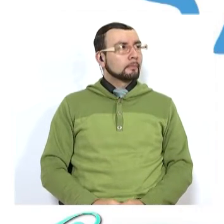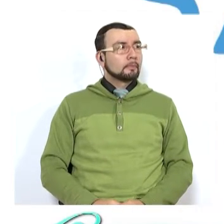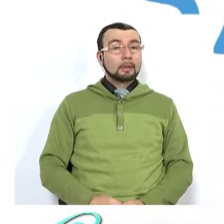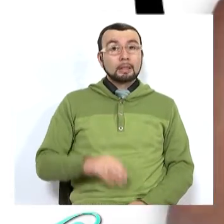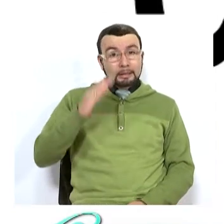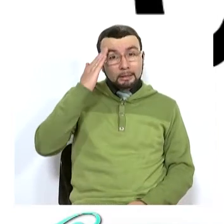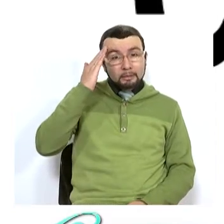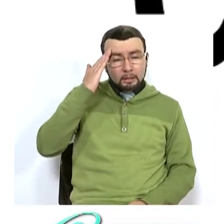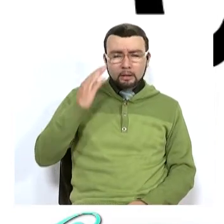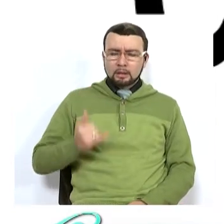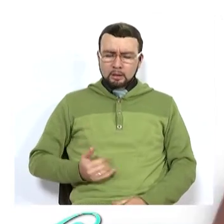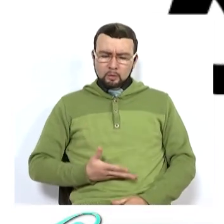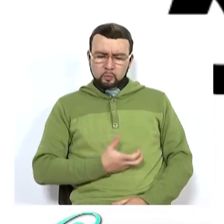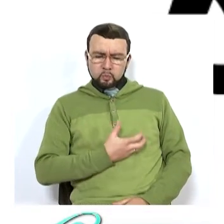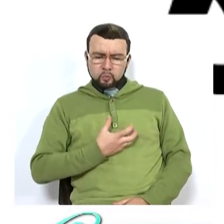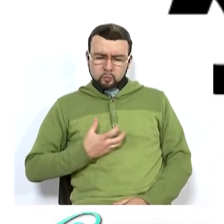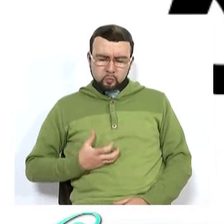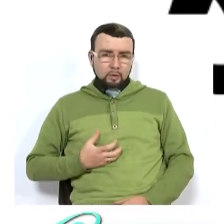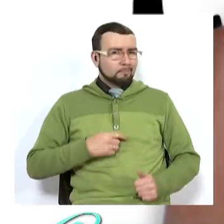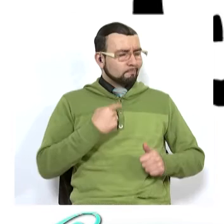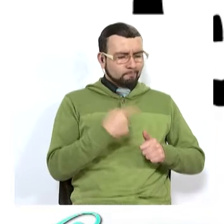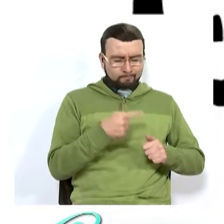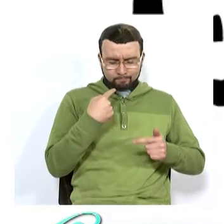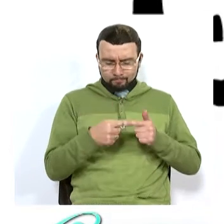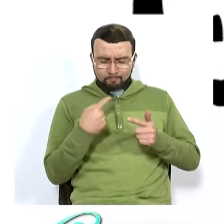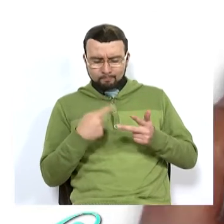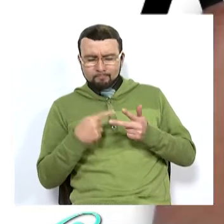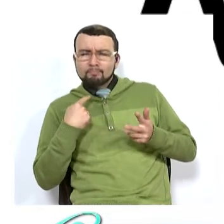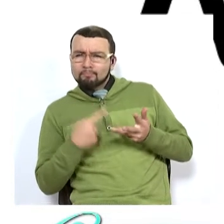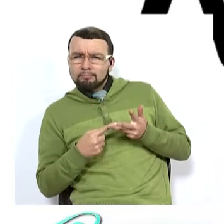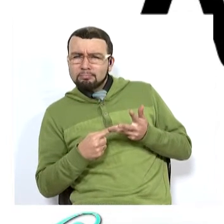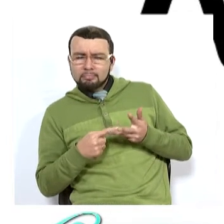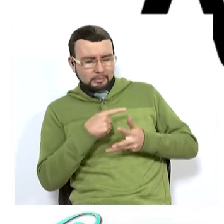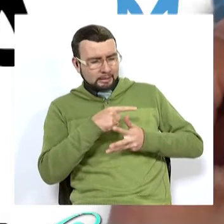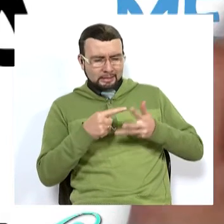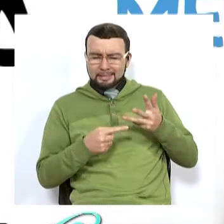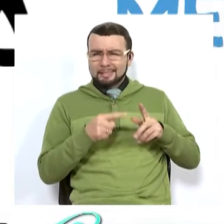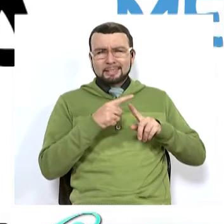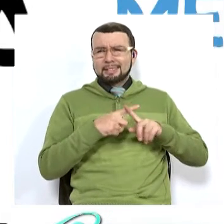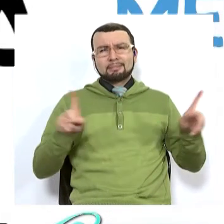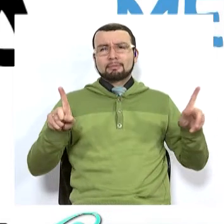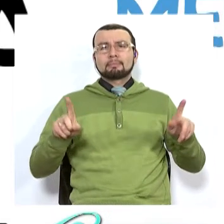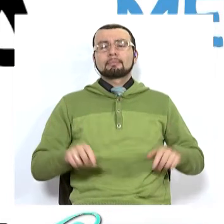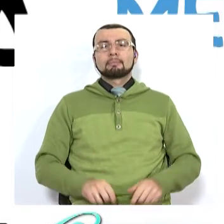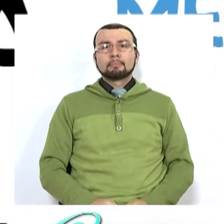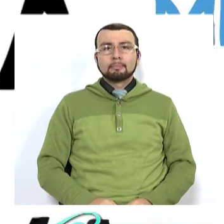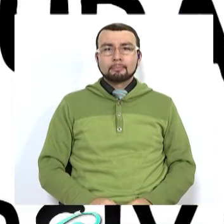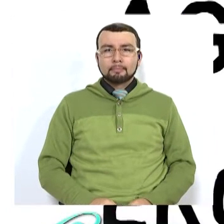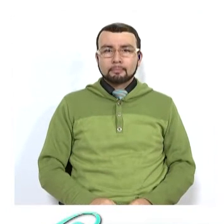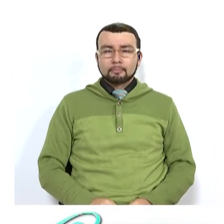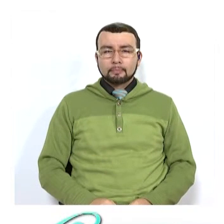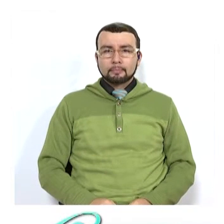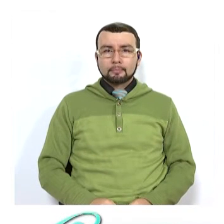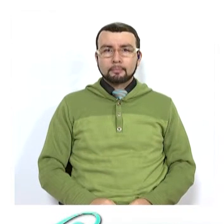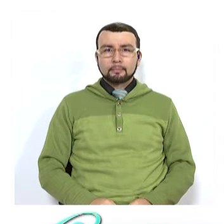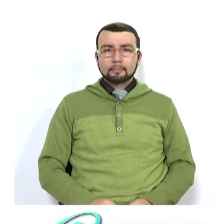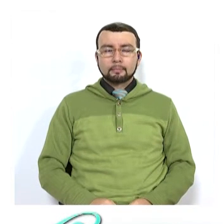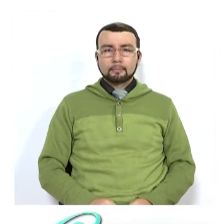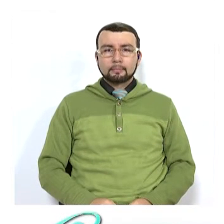¿Sabías que existe la gastritis crónica, aguda, erosiva y atrófica? Esto es Medicina para Todos.